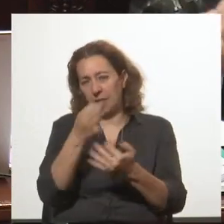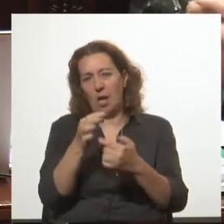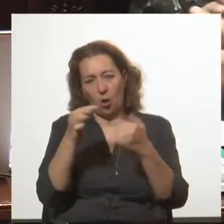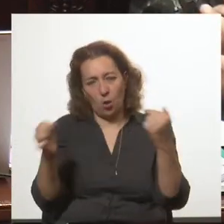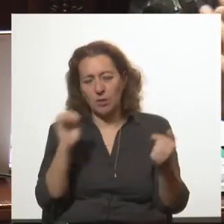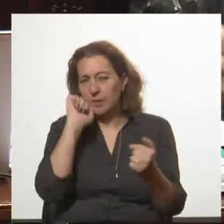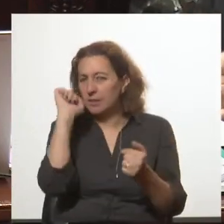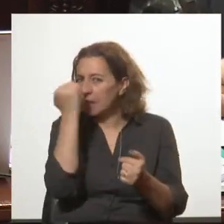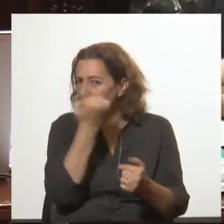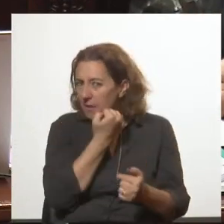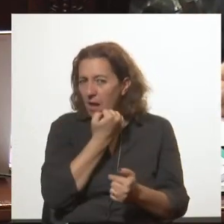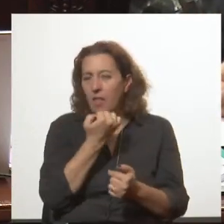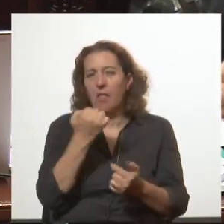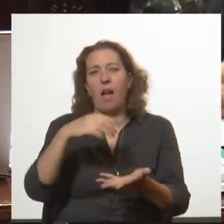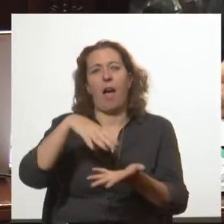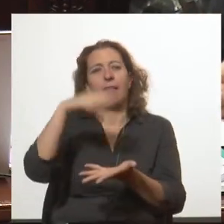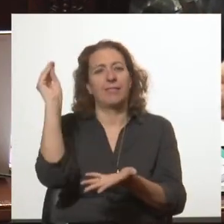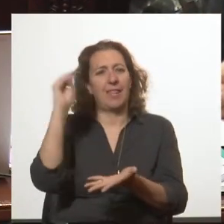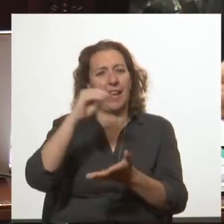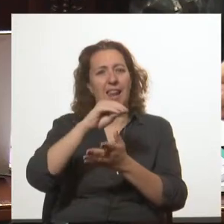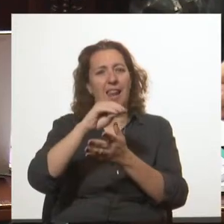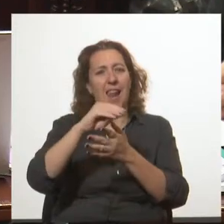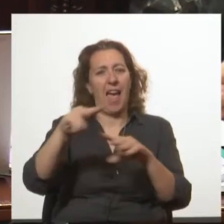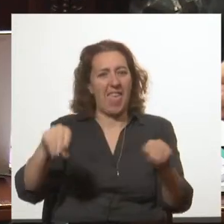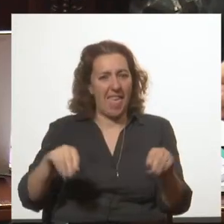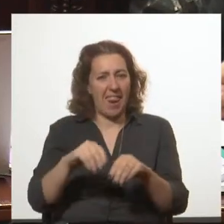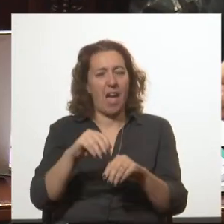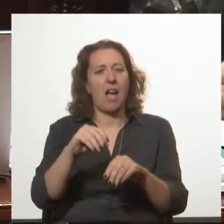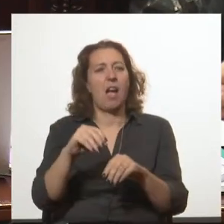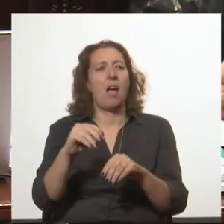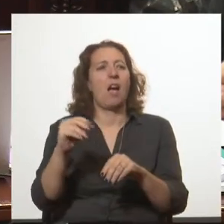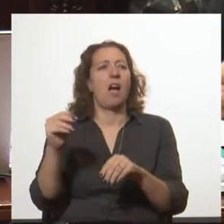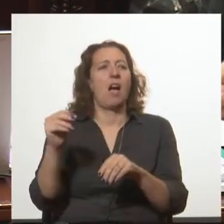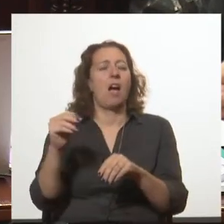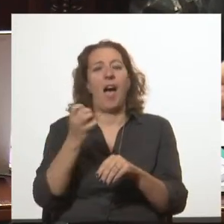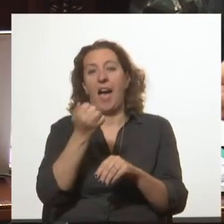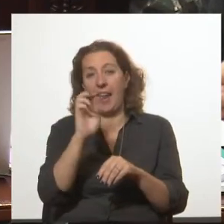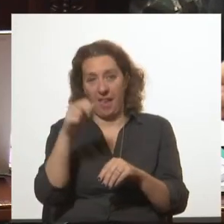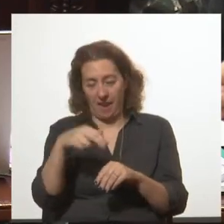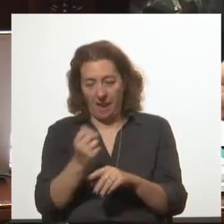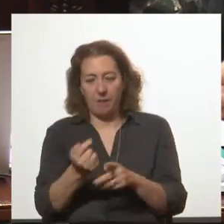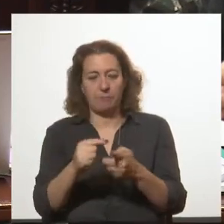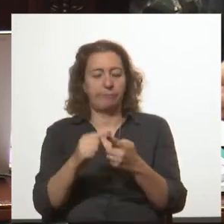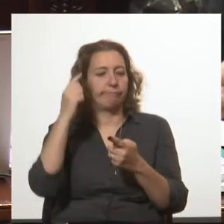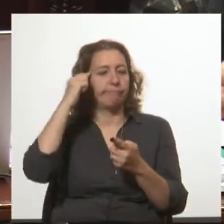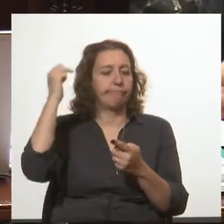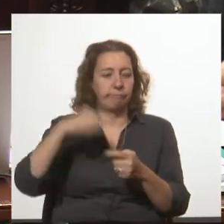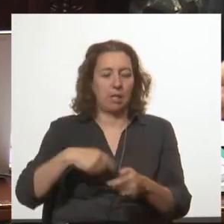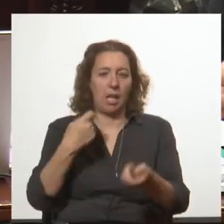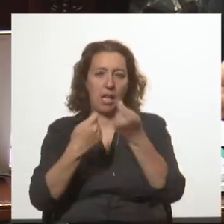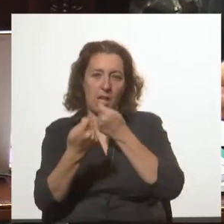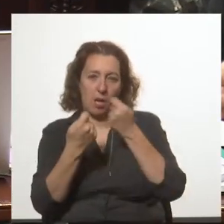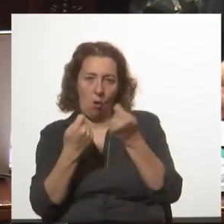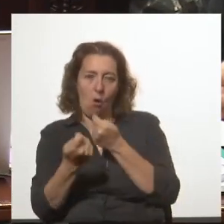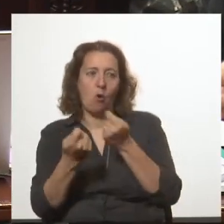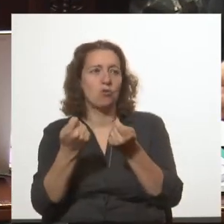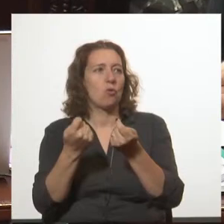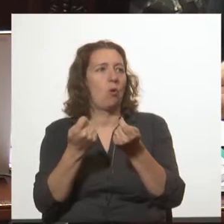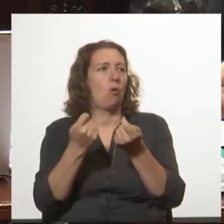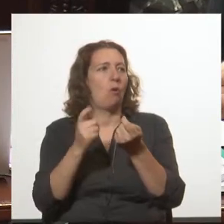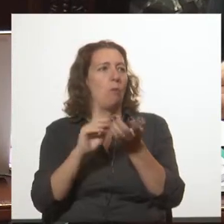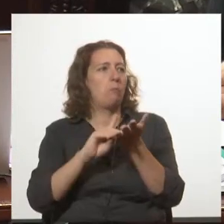actuaciones delantera elena los proyectos los llamados planes de negocios el